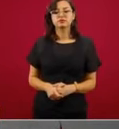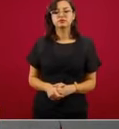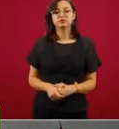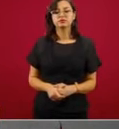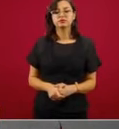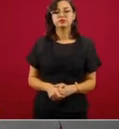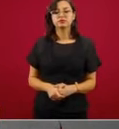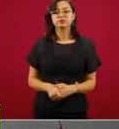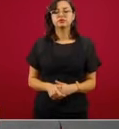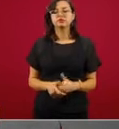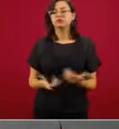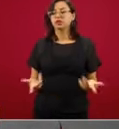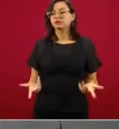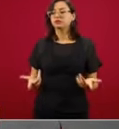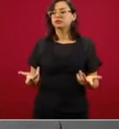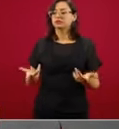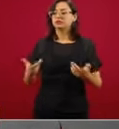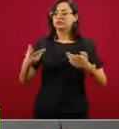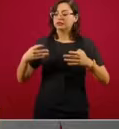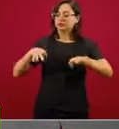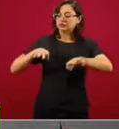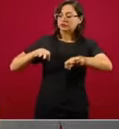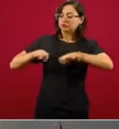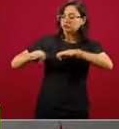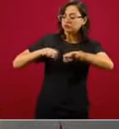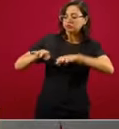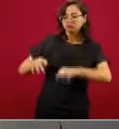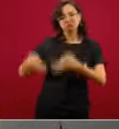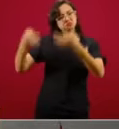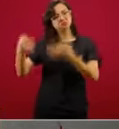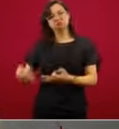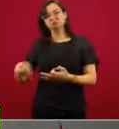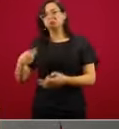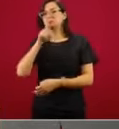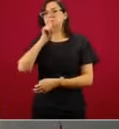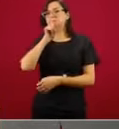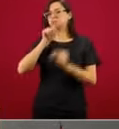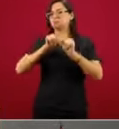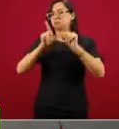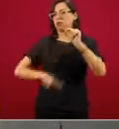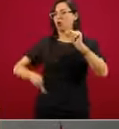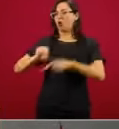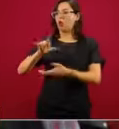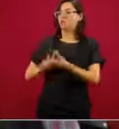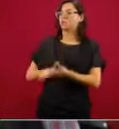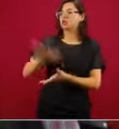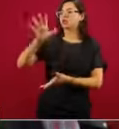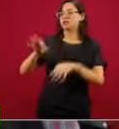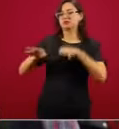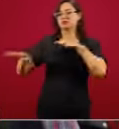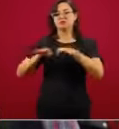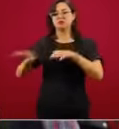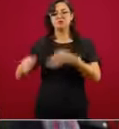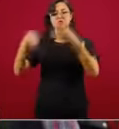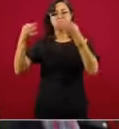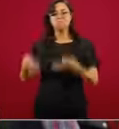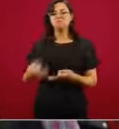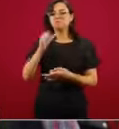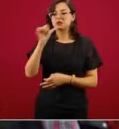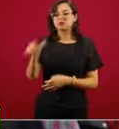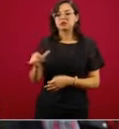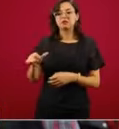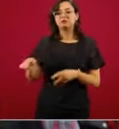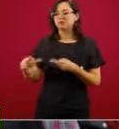el trabajo informal es lo que impera en el país. Hay gente verdaderamente desesperada ya